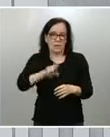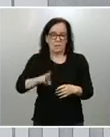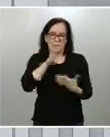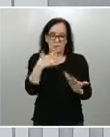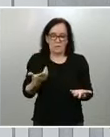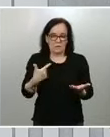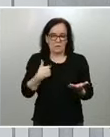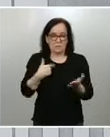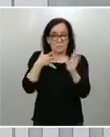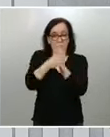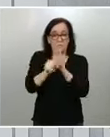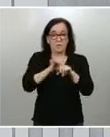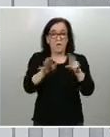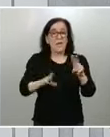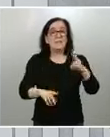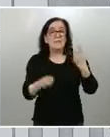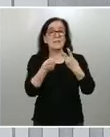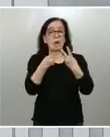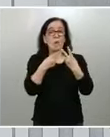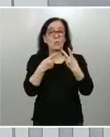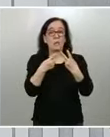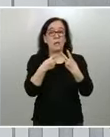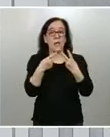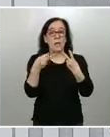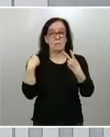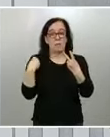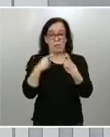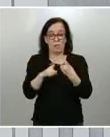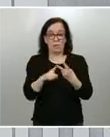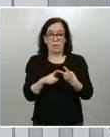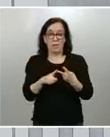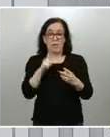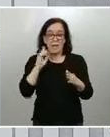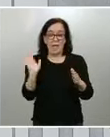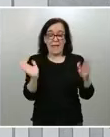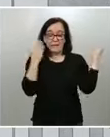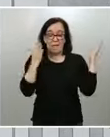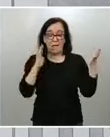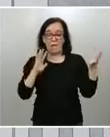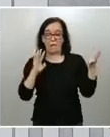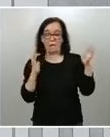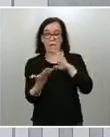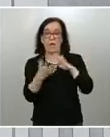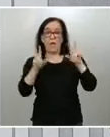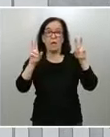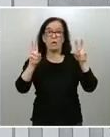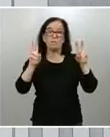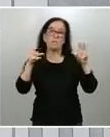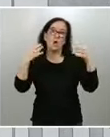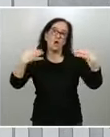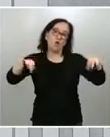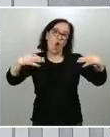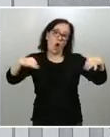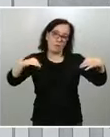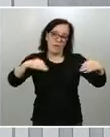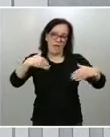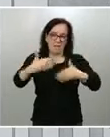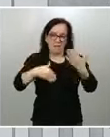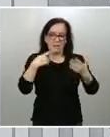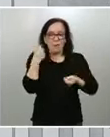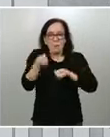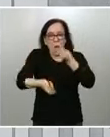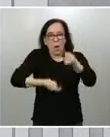cuanto a su segunda pregunta bueno en la etapa de transición nacional a la normalidad se hace con gradualismo por etapas para ir todos